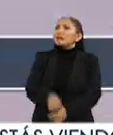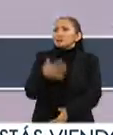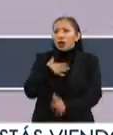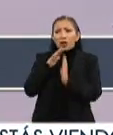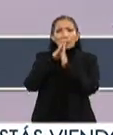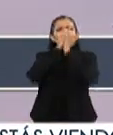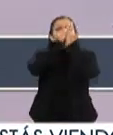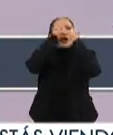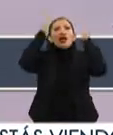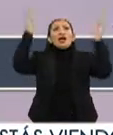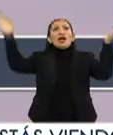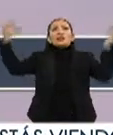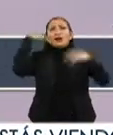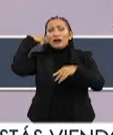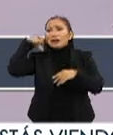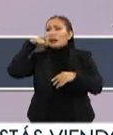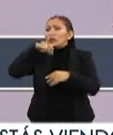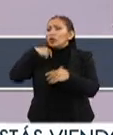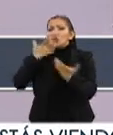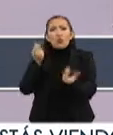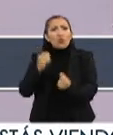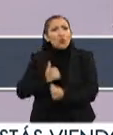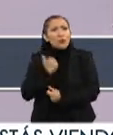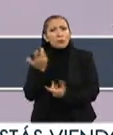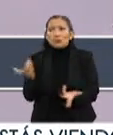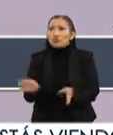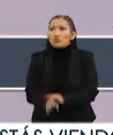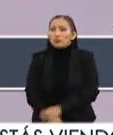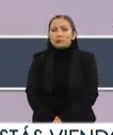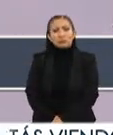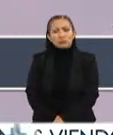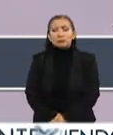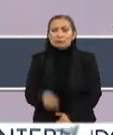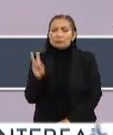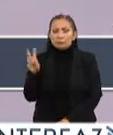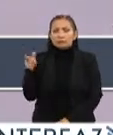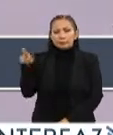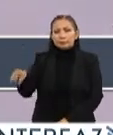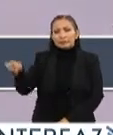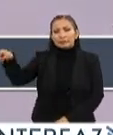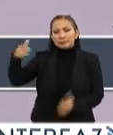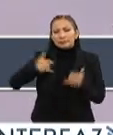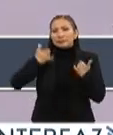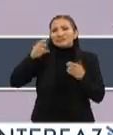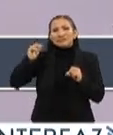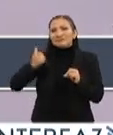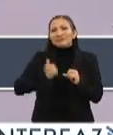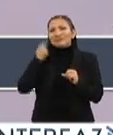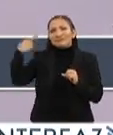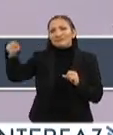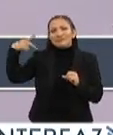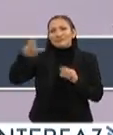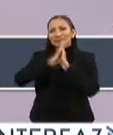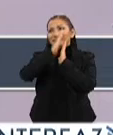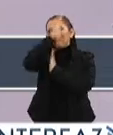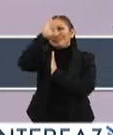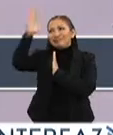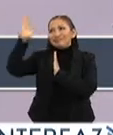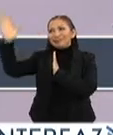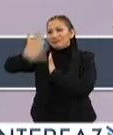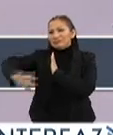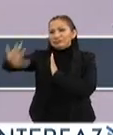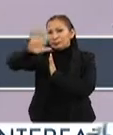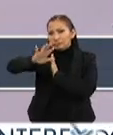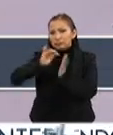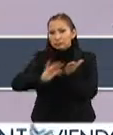librería enorme en Querétaro y no la aprovecho. Y sí me daba mucho cuenta que los chicos como que no aprovechaban mucho el área